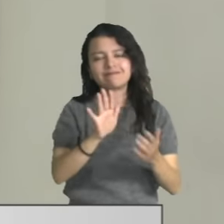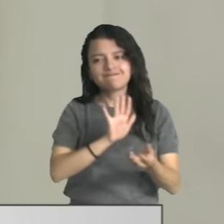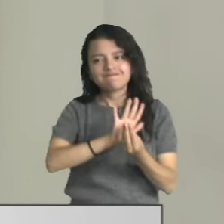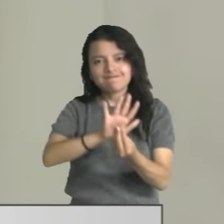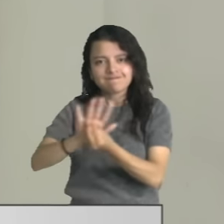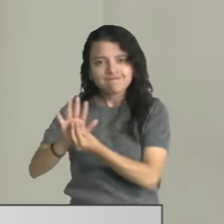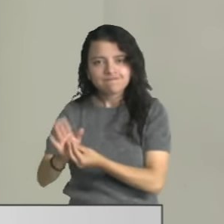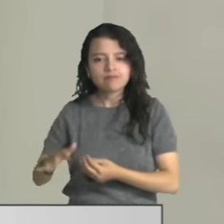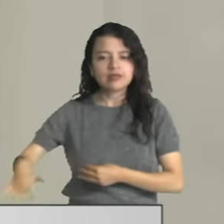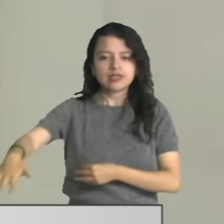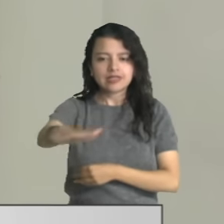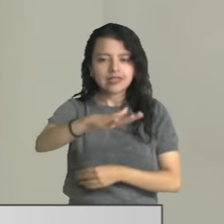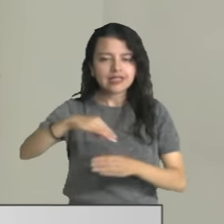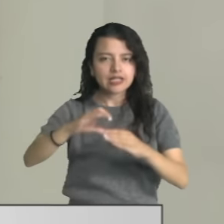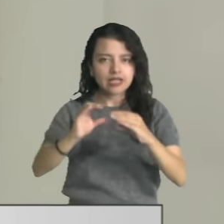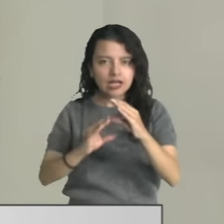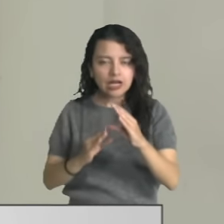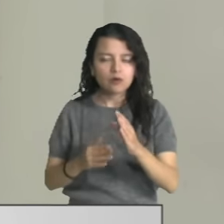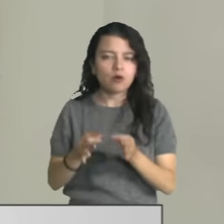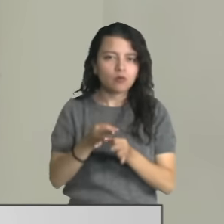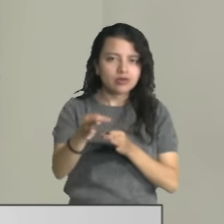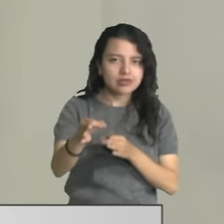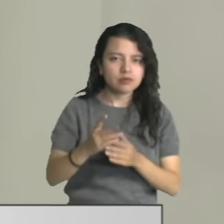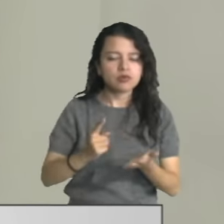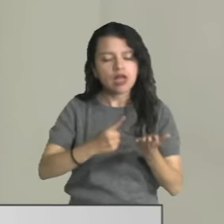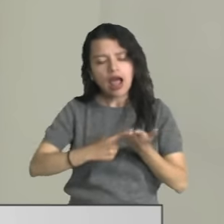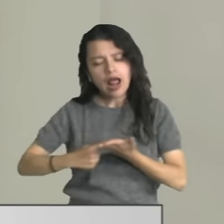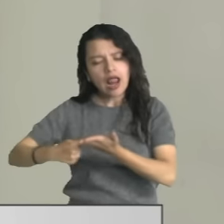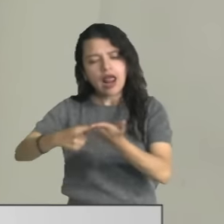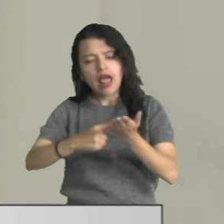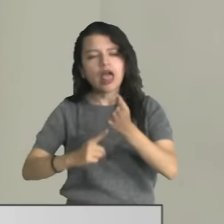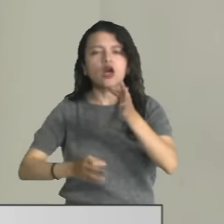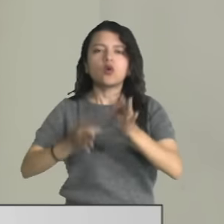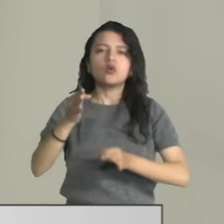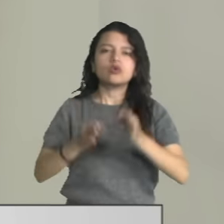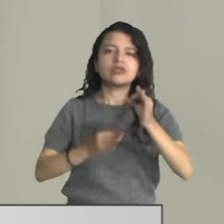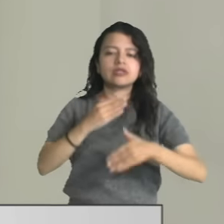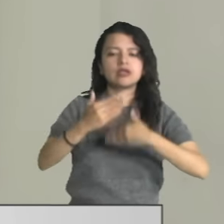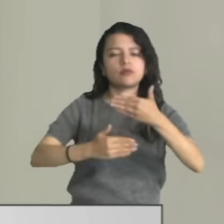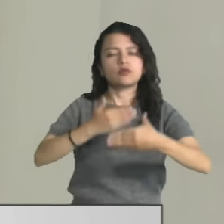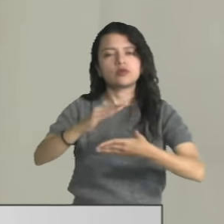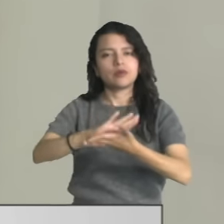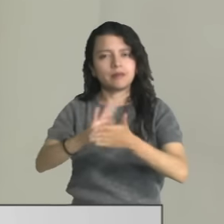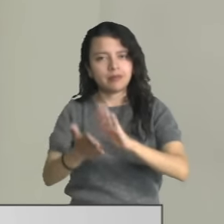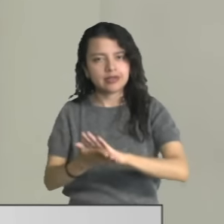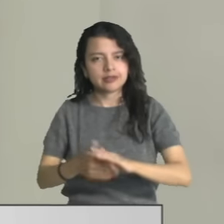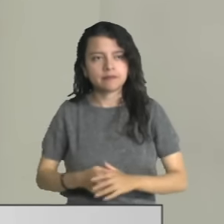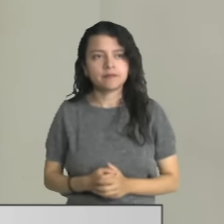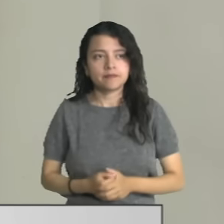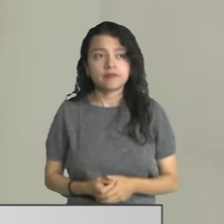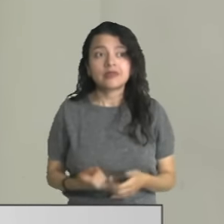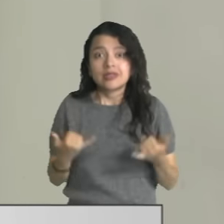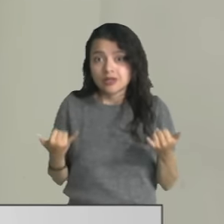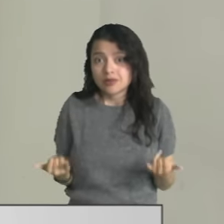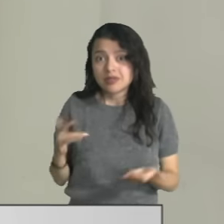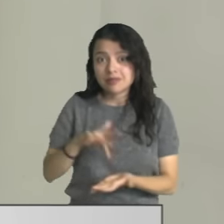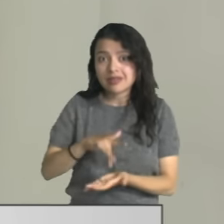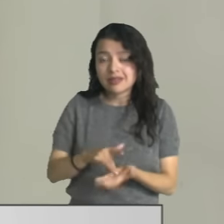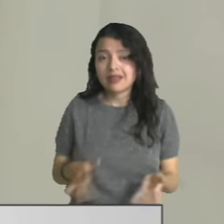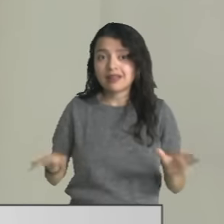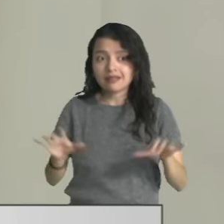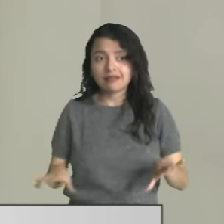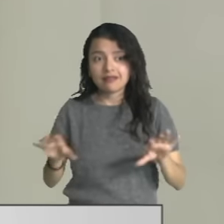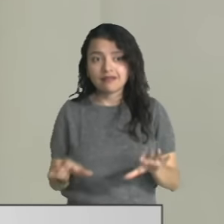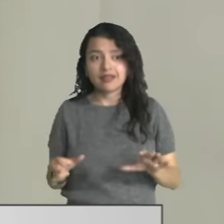municipio. Entonces estábamos en Consejo de Justicia Transicional, hoy estamos aquí en el Gran Esnarit con Gobierno Nacional